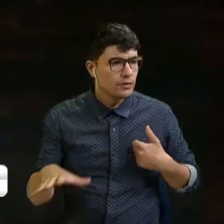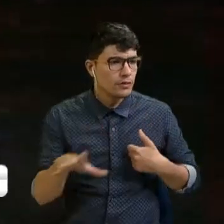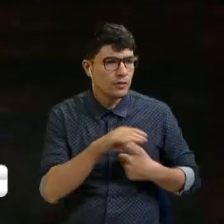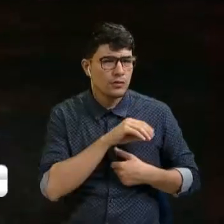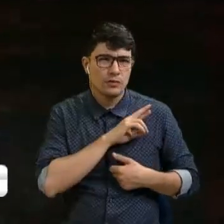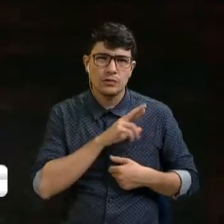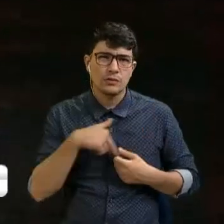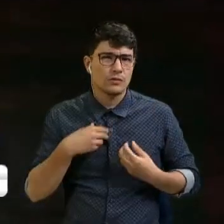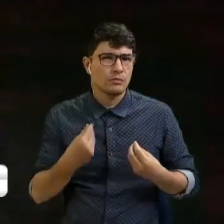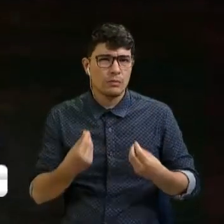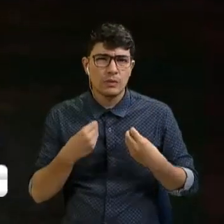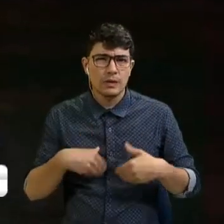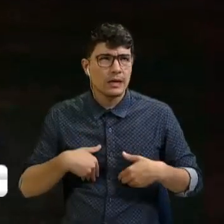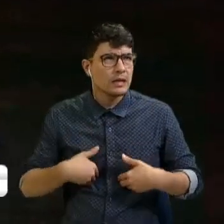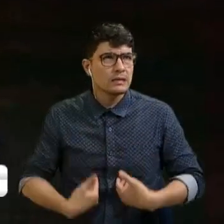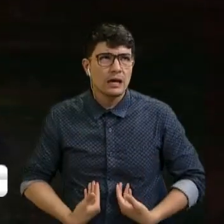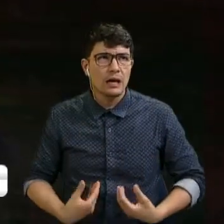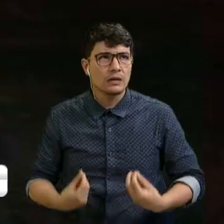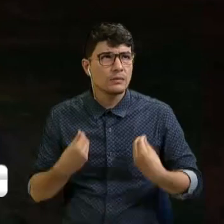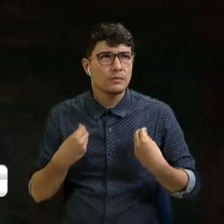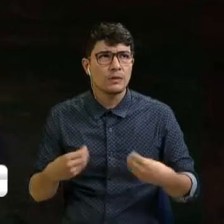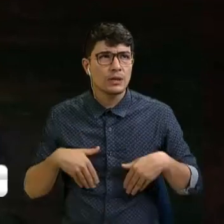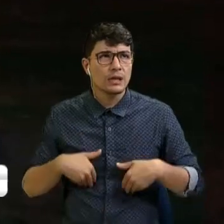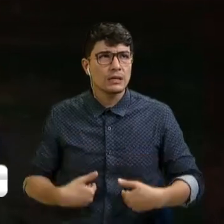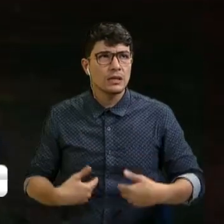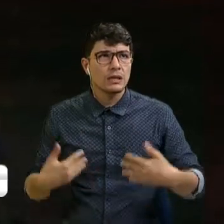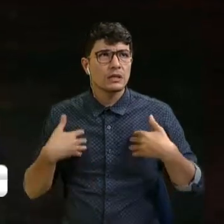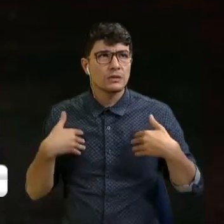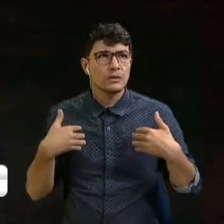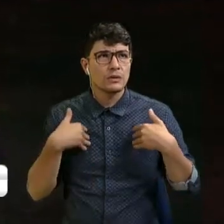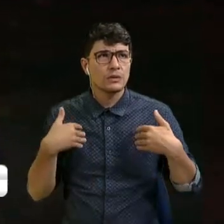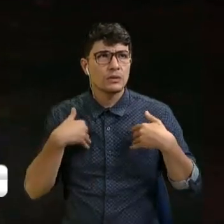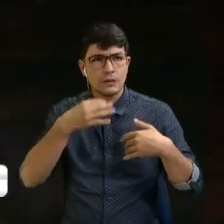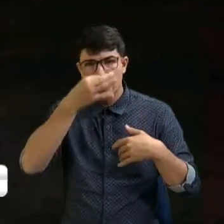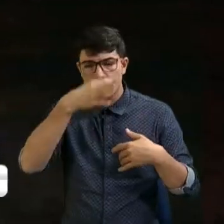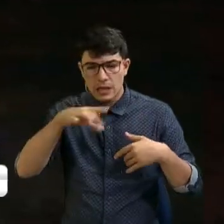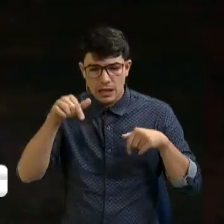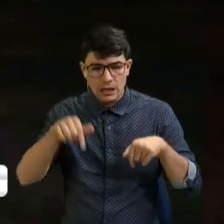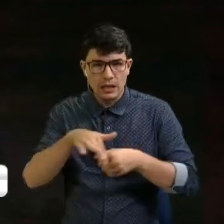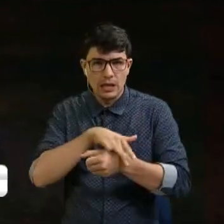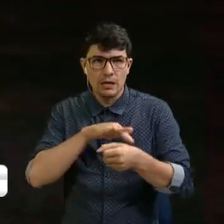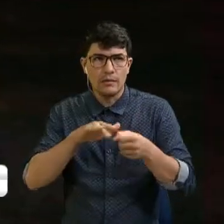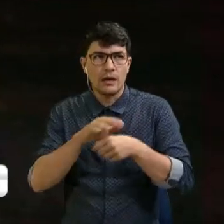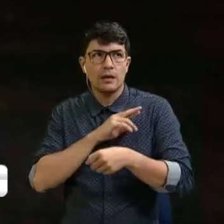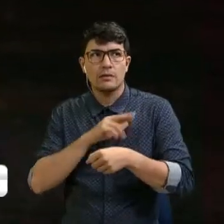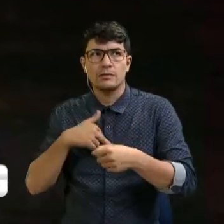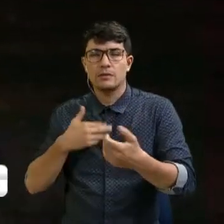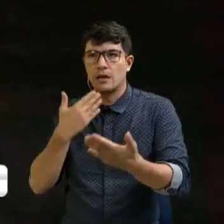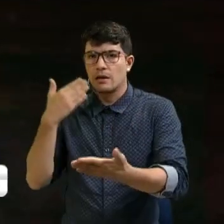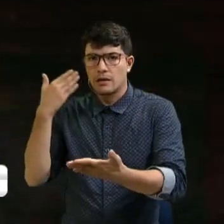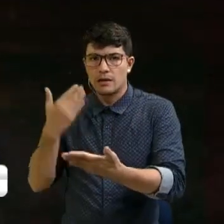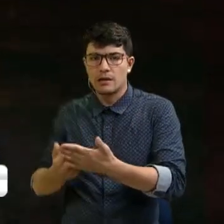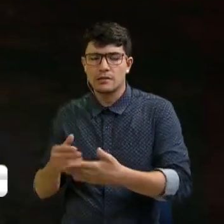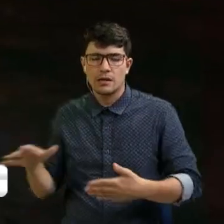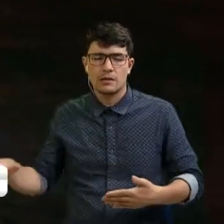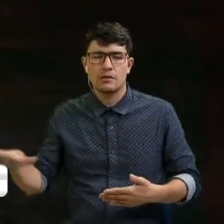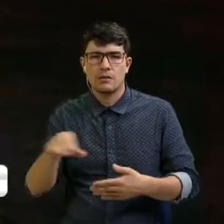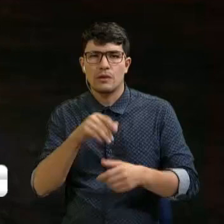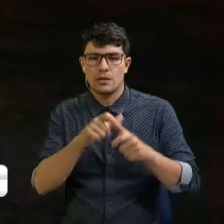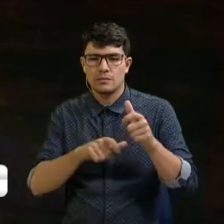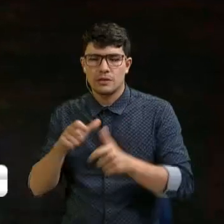muy completamente sufriendo por empezar en el barrio entonces le agradecemos altamente a todos